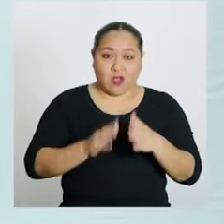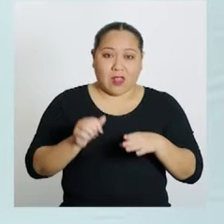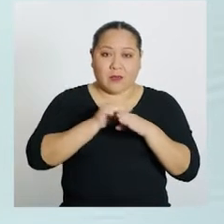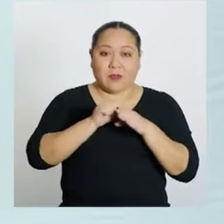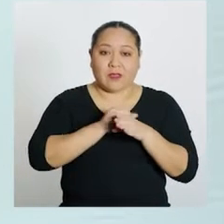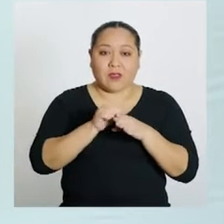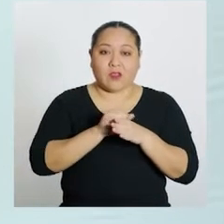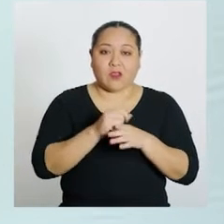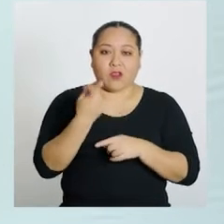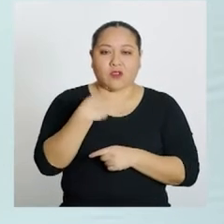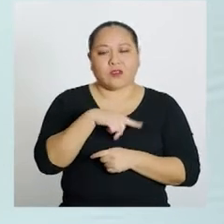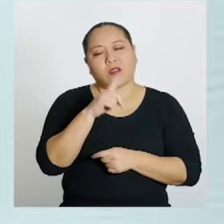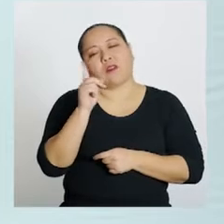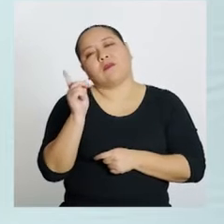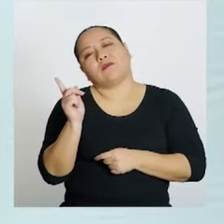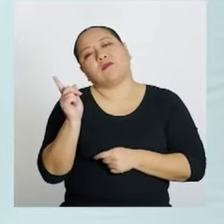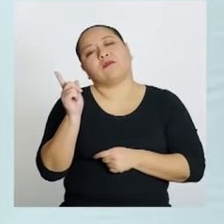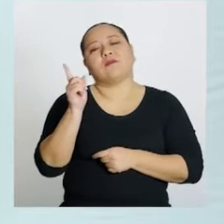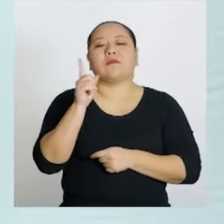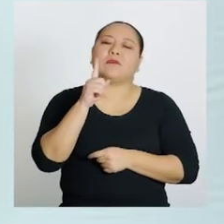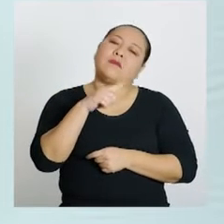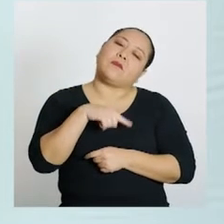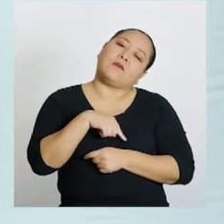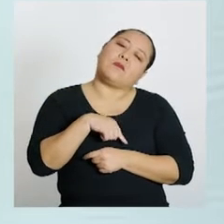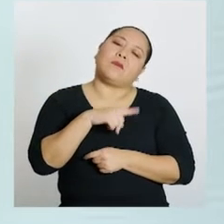ejercicio. Costados.